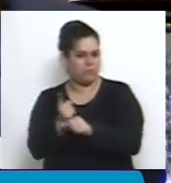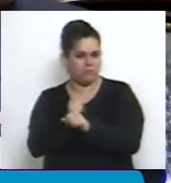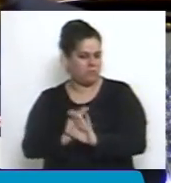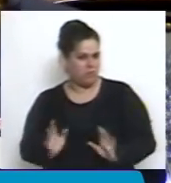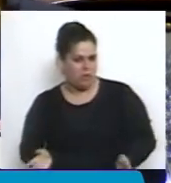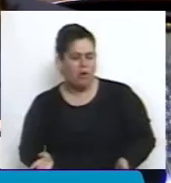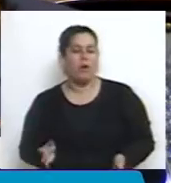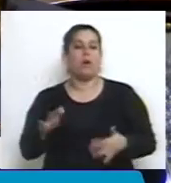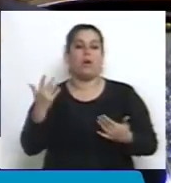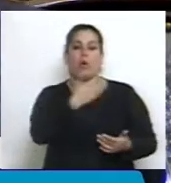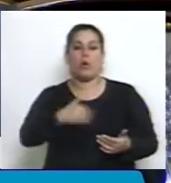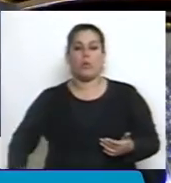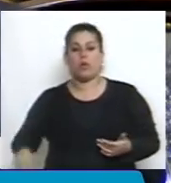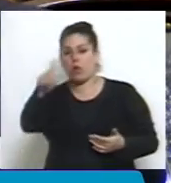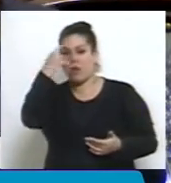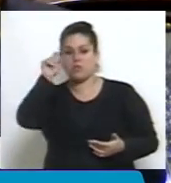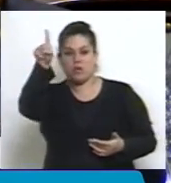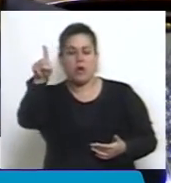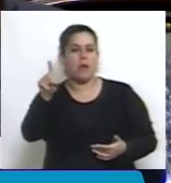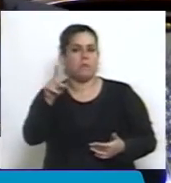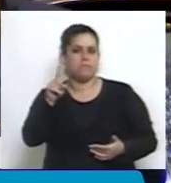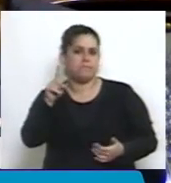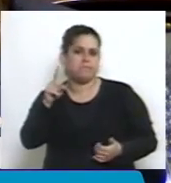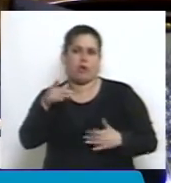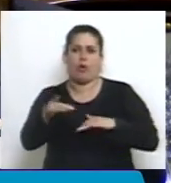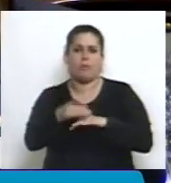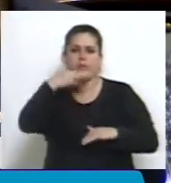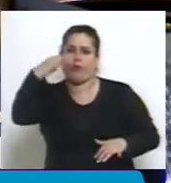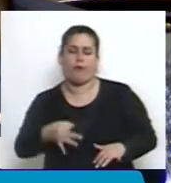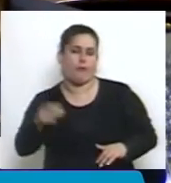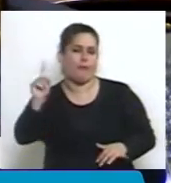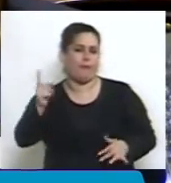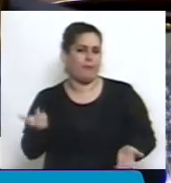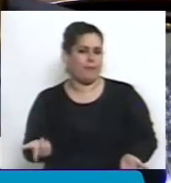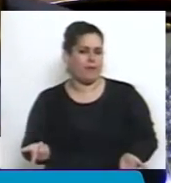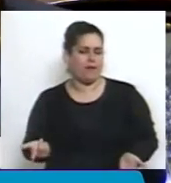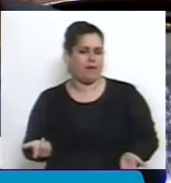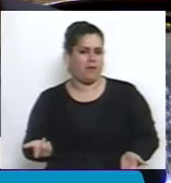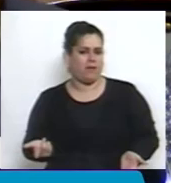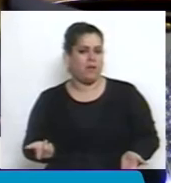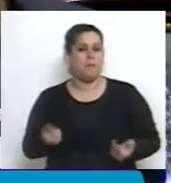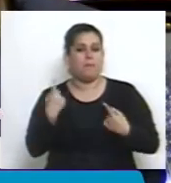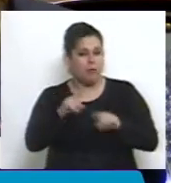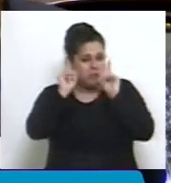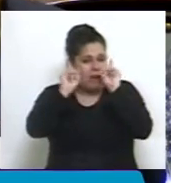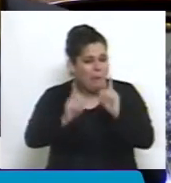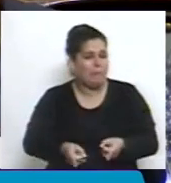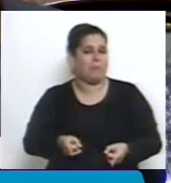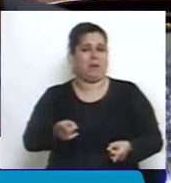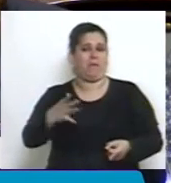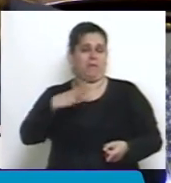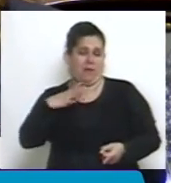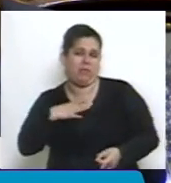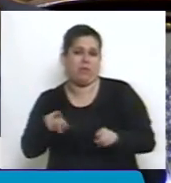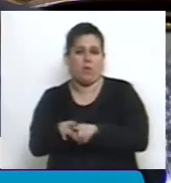El Gobierno Nacional no solo incumple sus compromisos, sino que además nos sigue